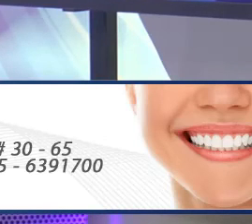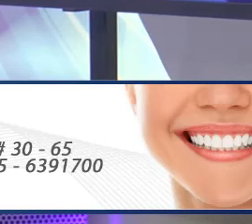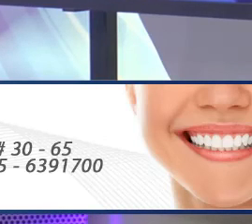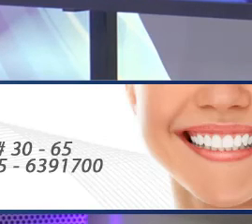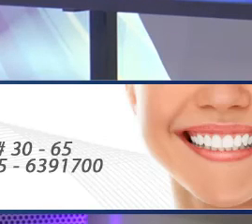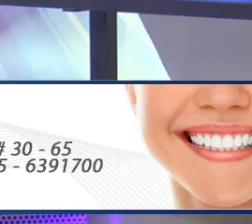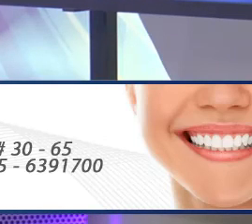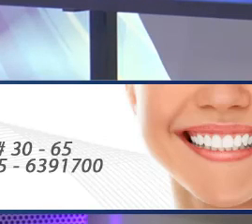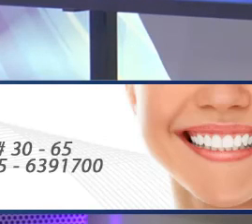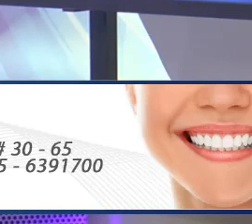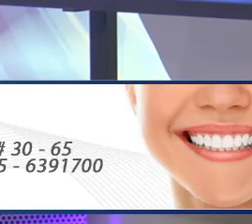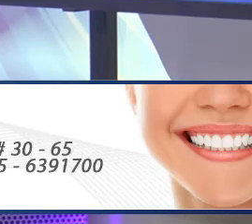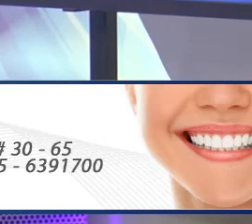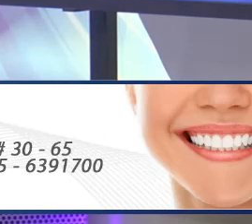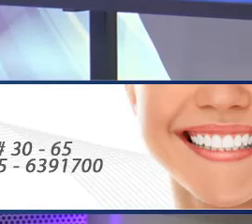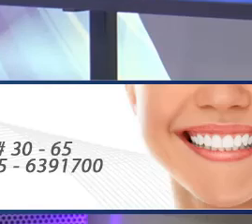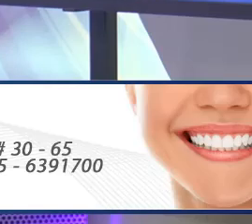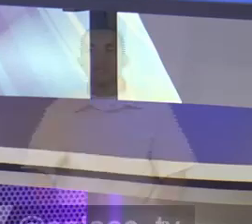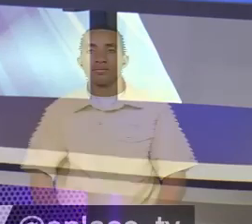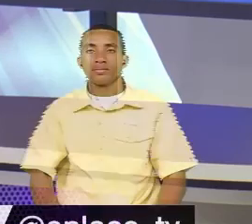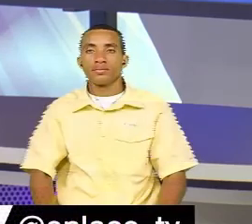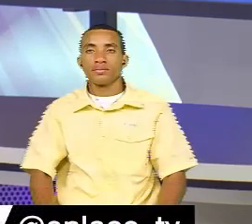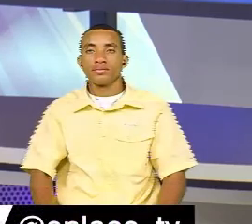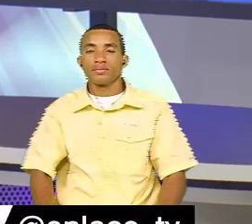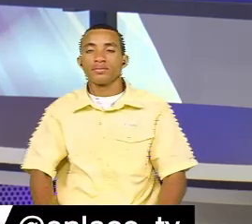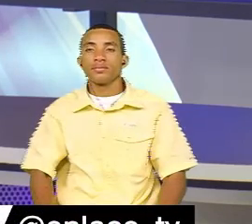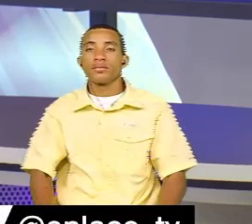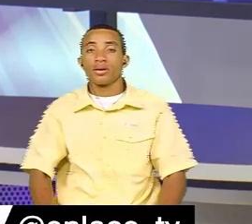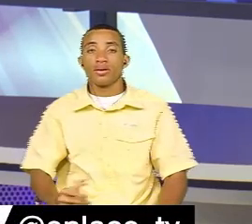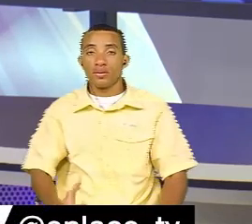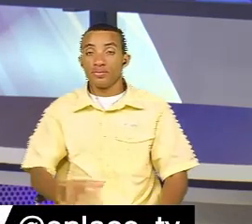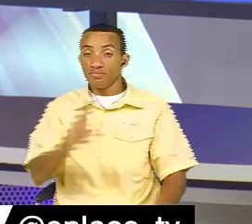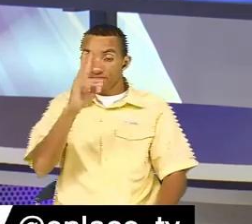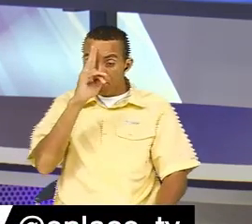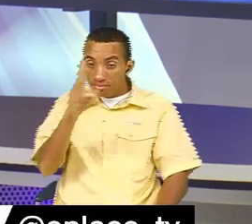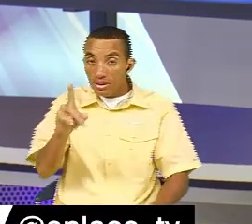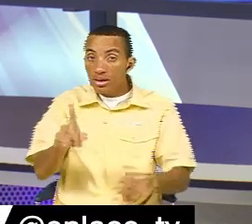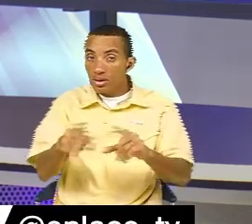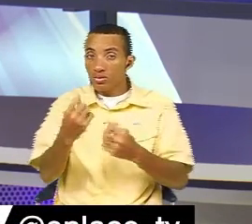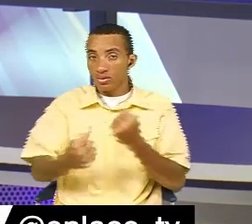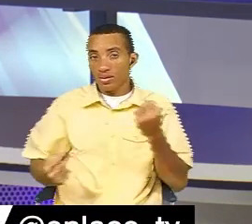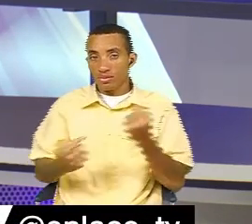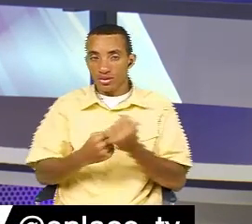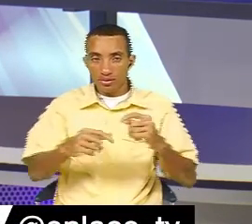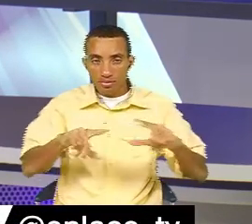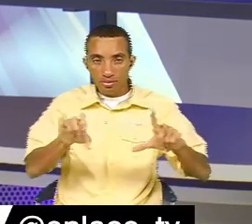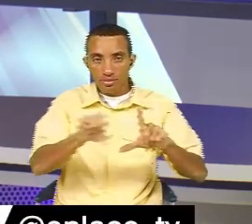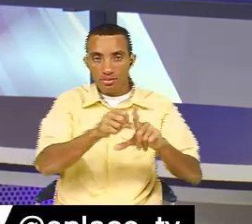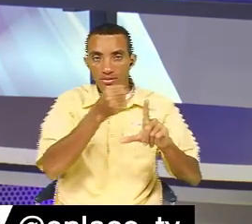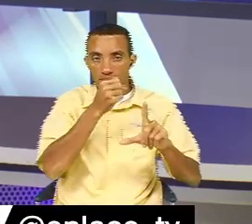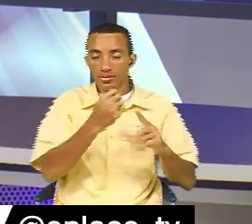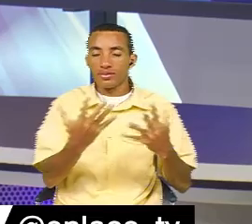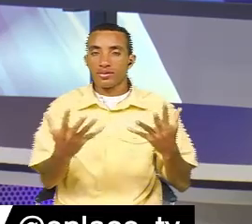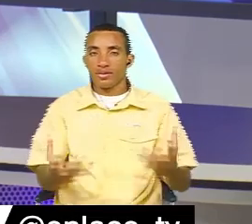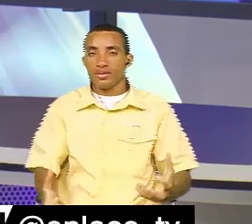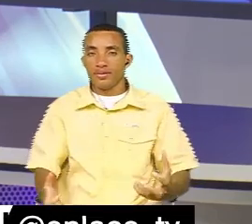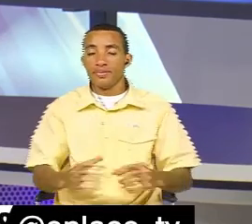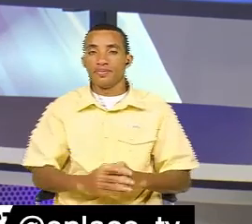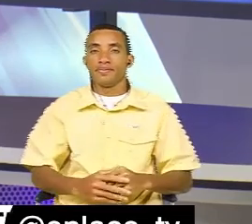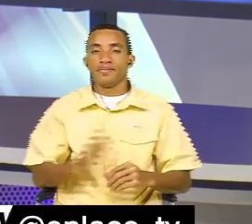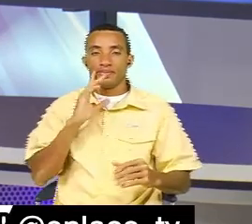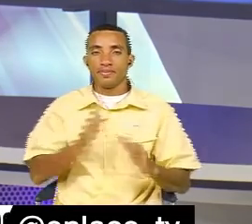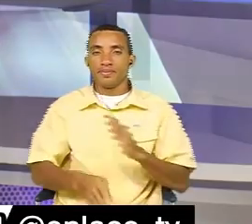vista. Crom Odontología Especializada. Tiempo de hacer un reconocimiento a los que hacen posible el noticiero que usted quiere ver. Ya regresamos con más información a